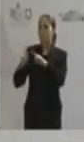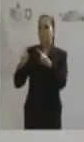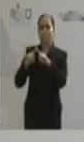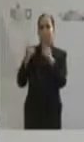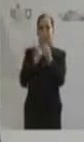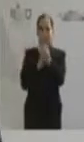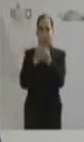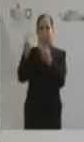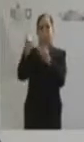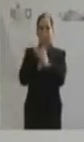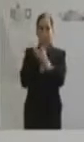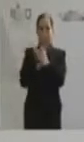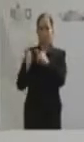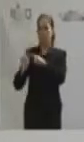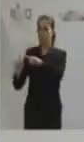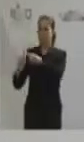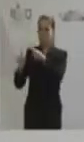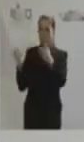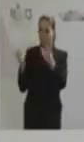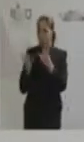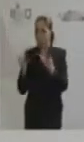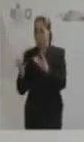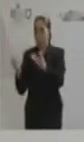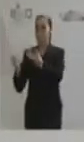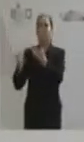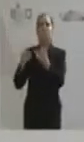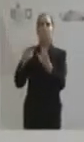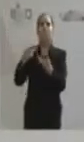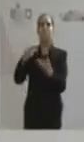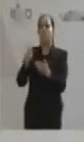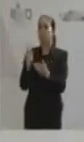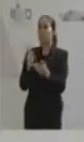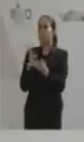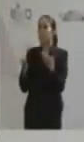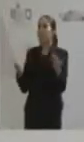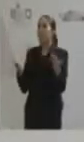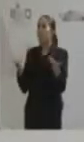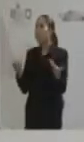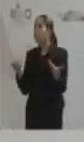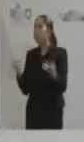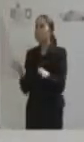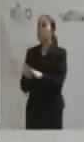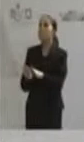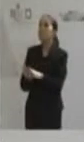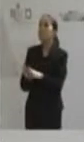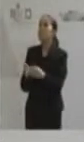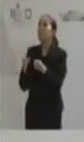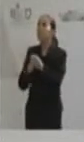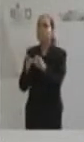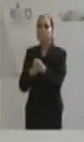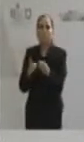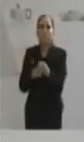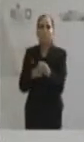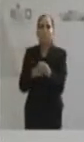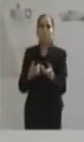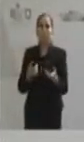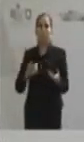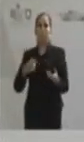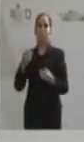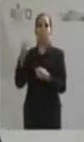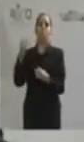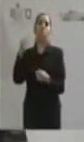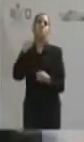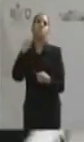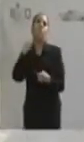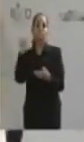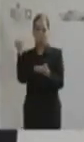el municipio de Colón, donde está notariado, donde está en el registro público de la propiedad en